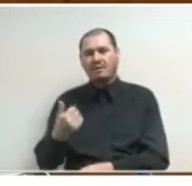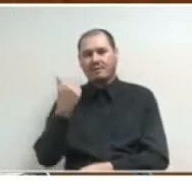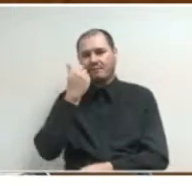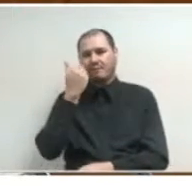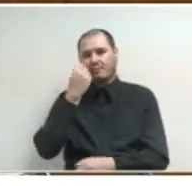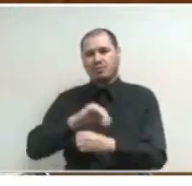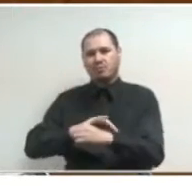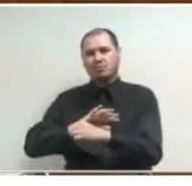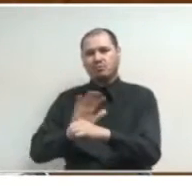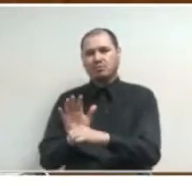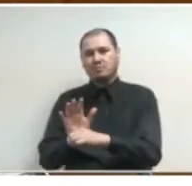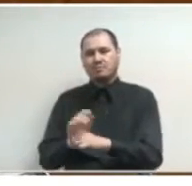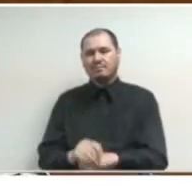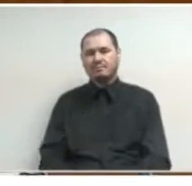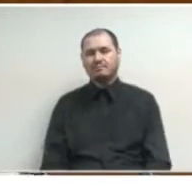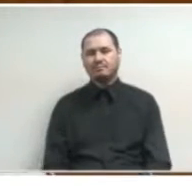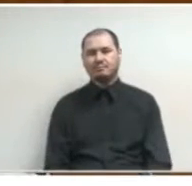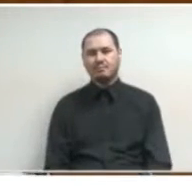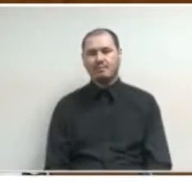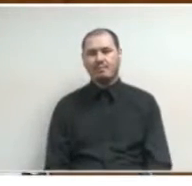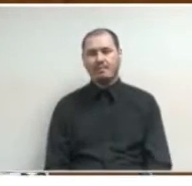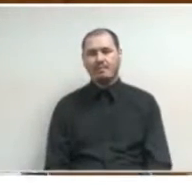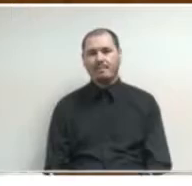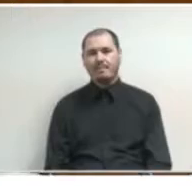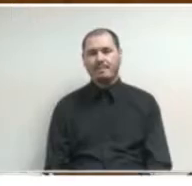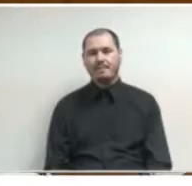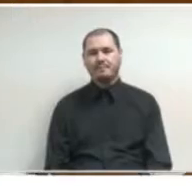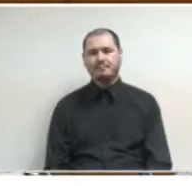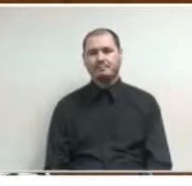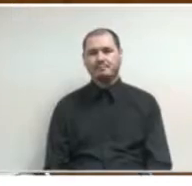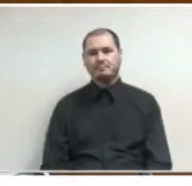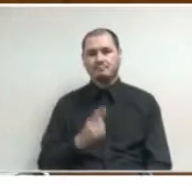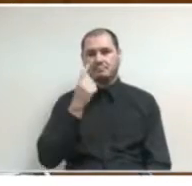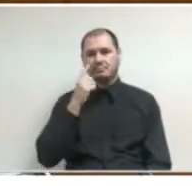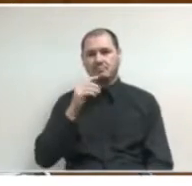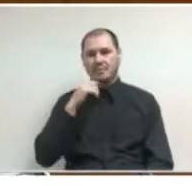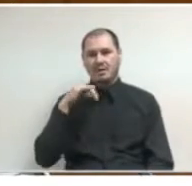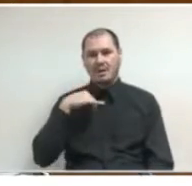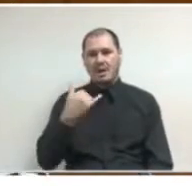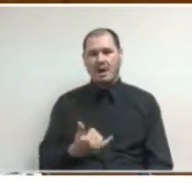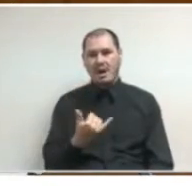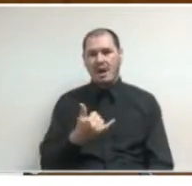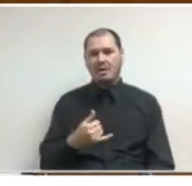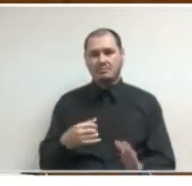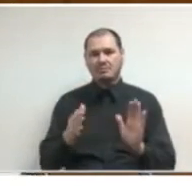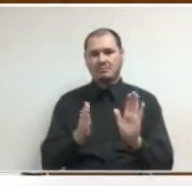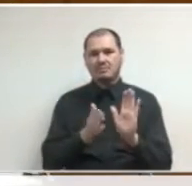Ruth, Dominga Contreras Recovia, UPP o Juan Guaisa.